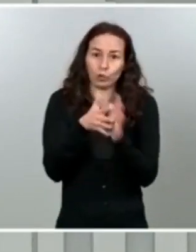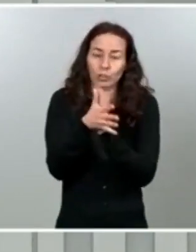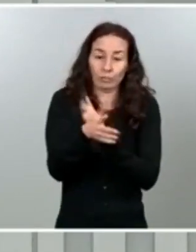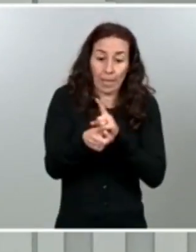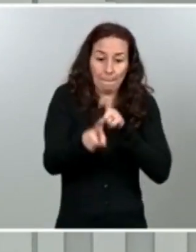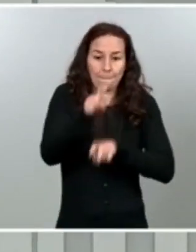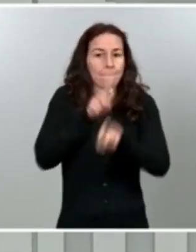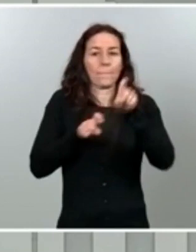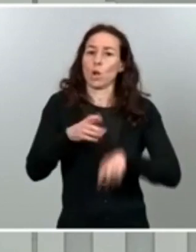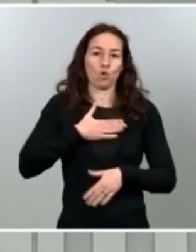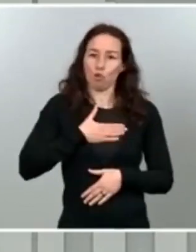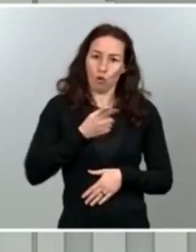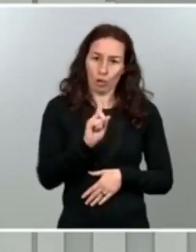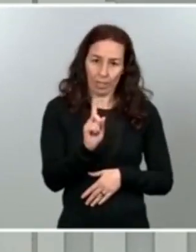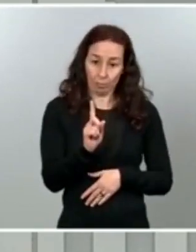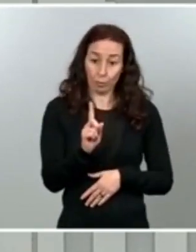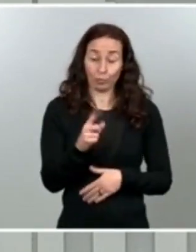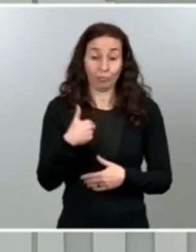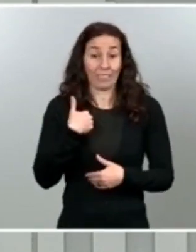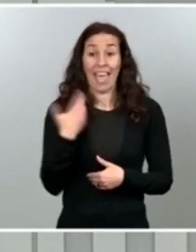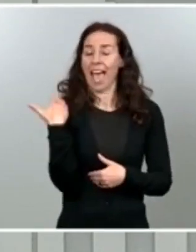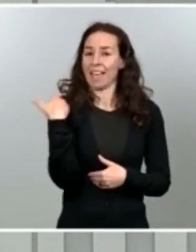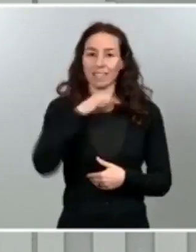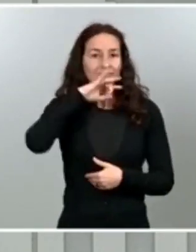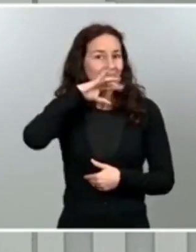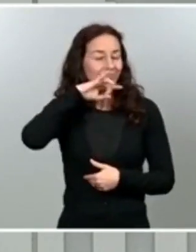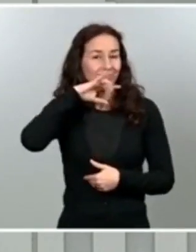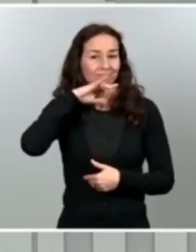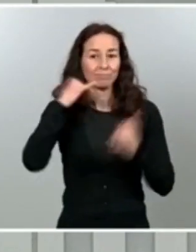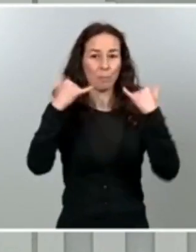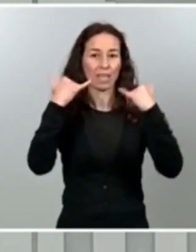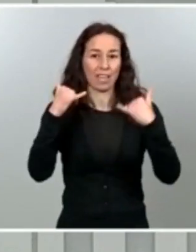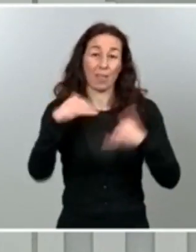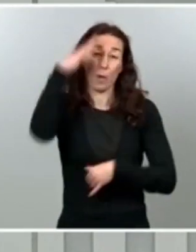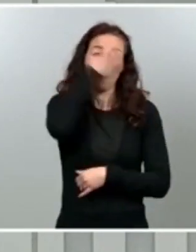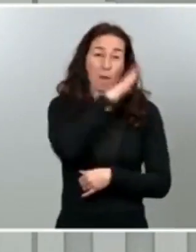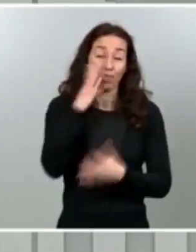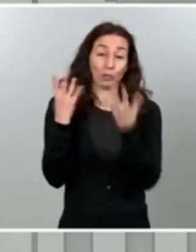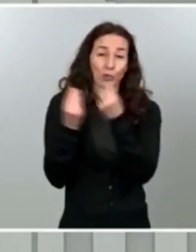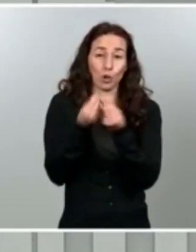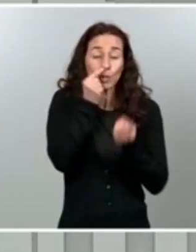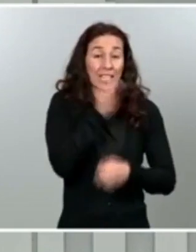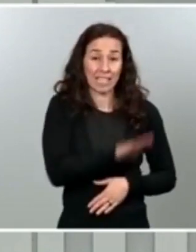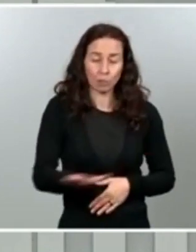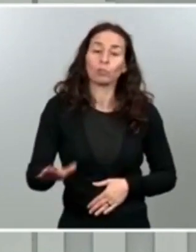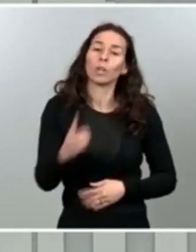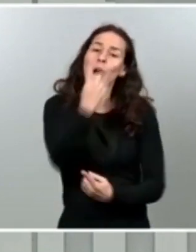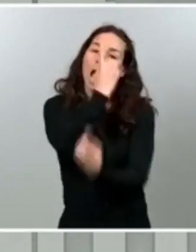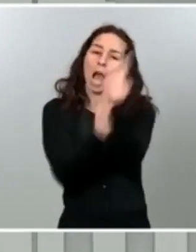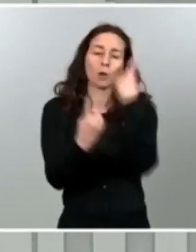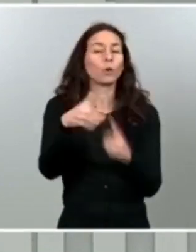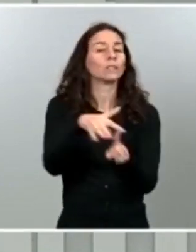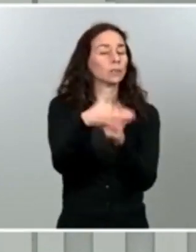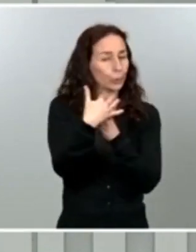haber visto a todos los niños con sus padres paseando por la calle también es cierto que en algunos casos se pudo generar cierta preocupación